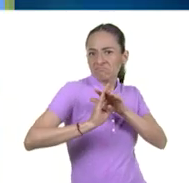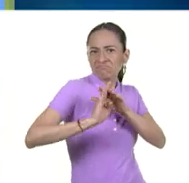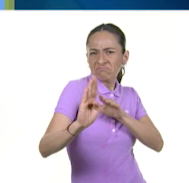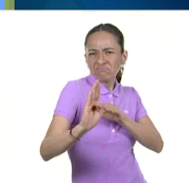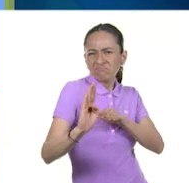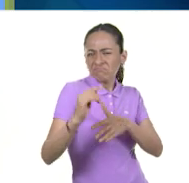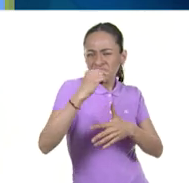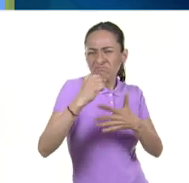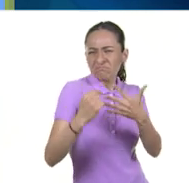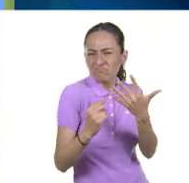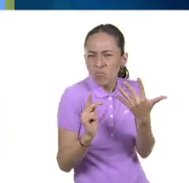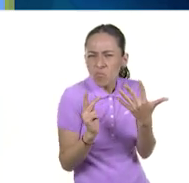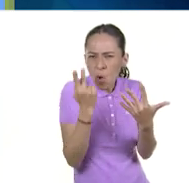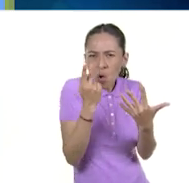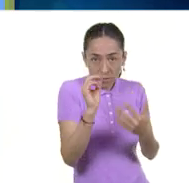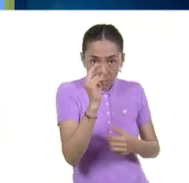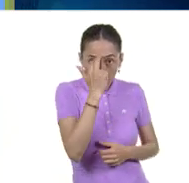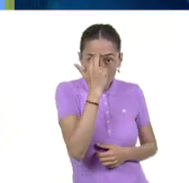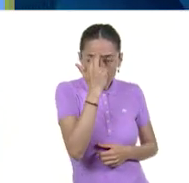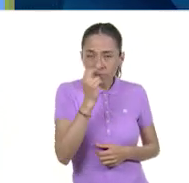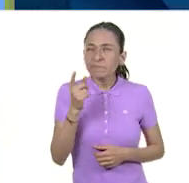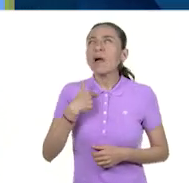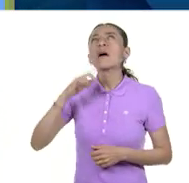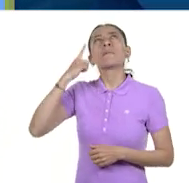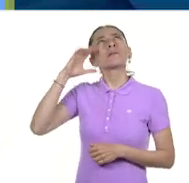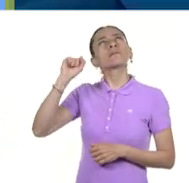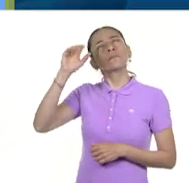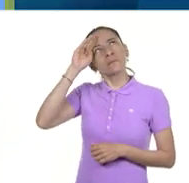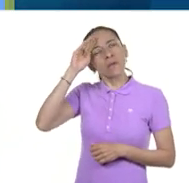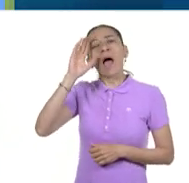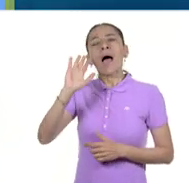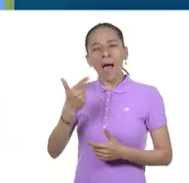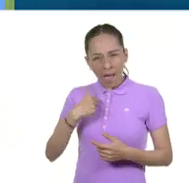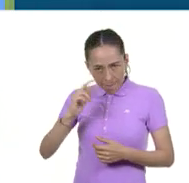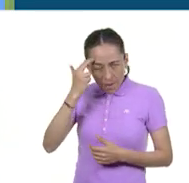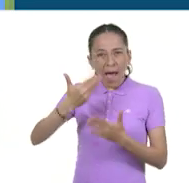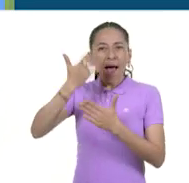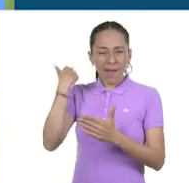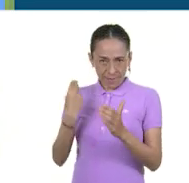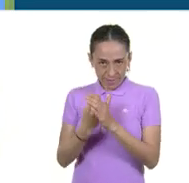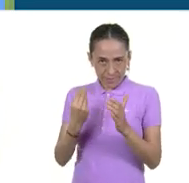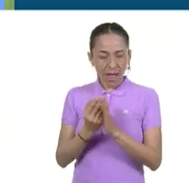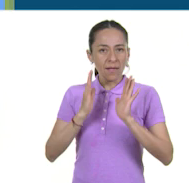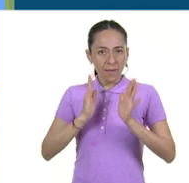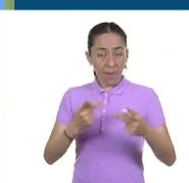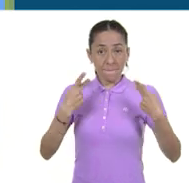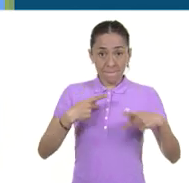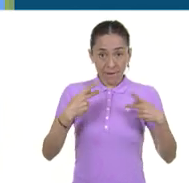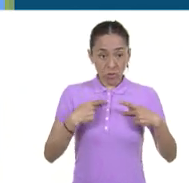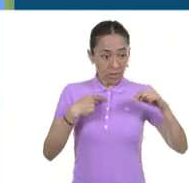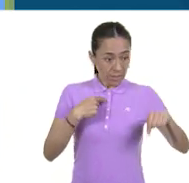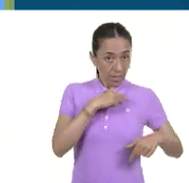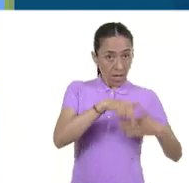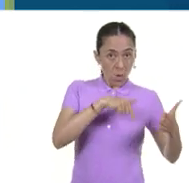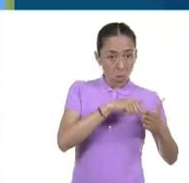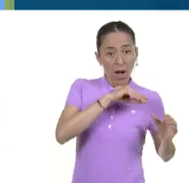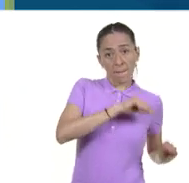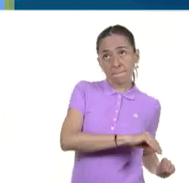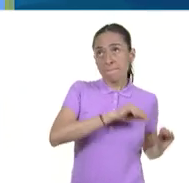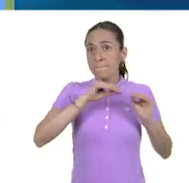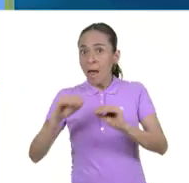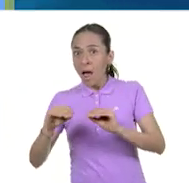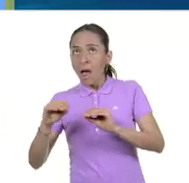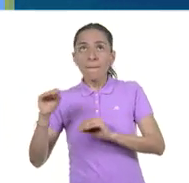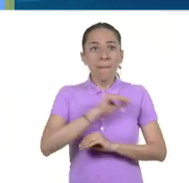pensar. Ya me acordé. En la clase pasada aprendimos que la gente se traslada de un lugar a otro por diferentes razones.